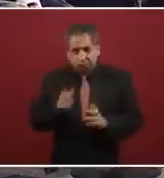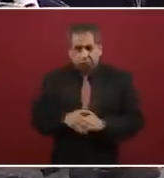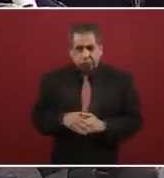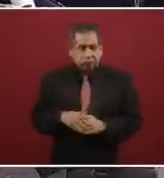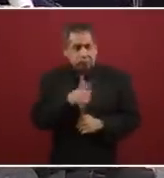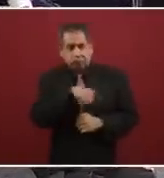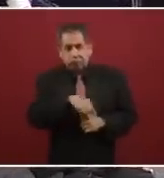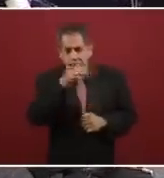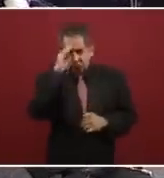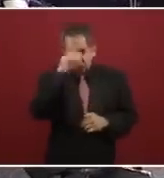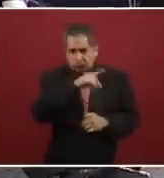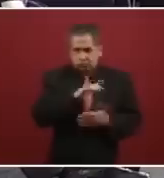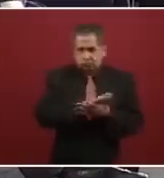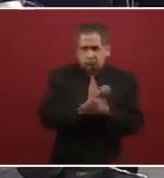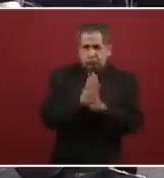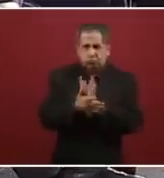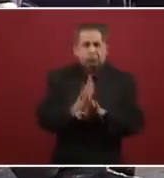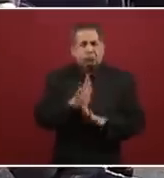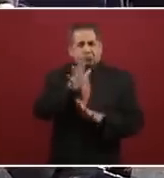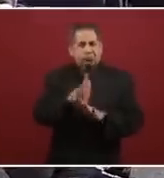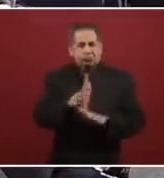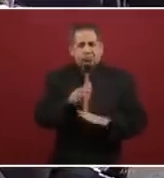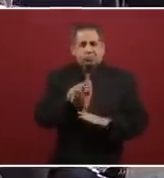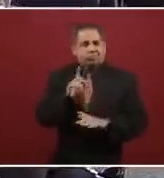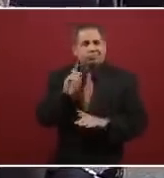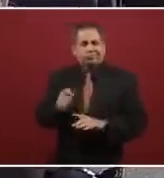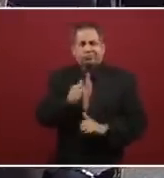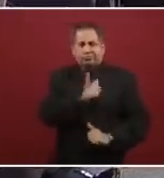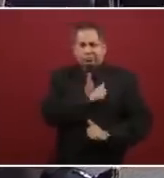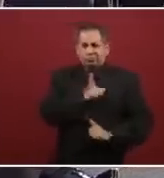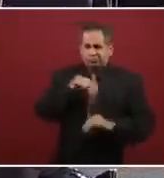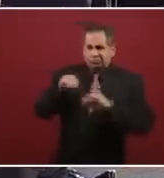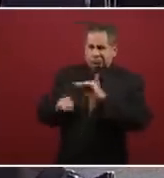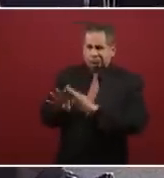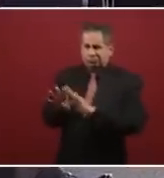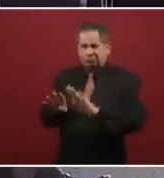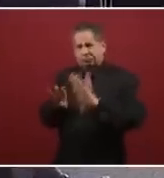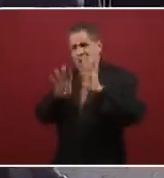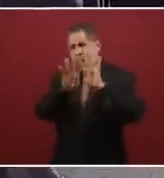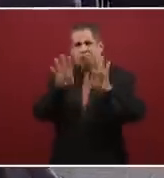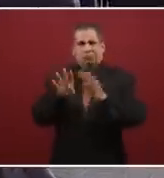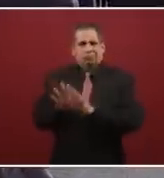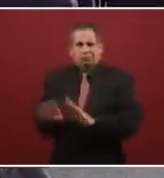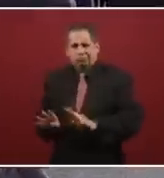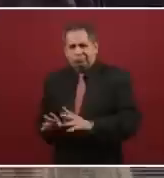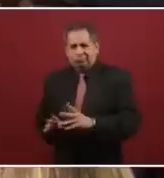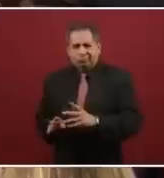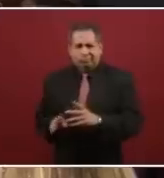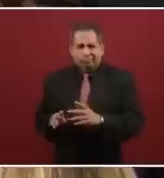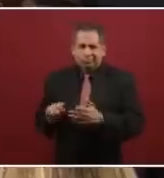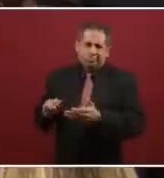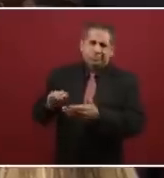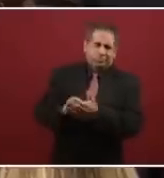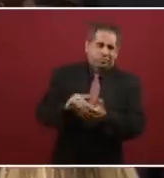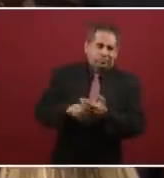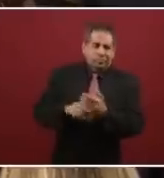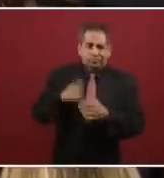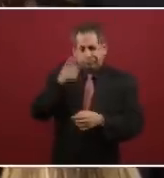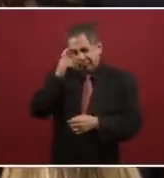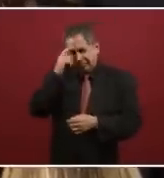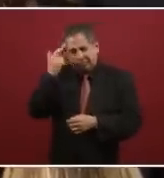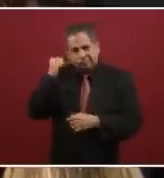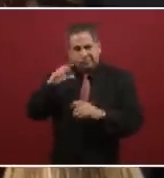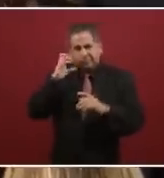coinciden que hay una militarización en las fronteras, una crisis humanitaria, a lo que se suma la fotografía que dio la vuelta al